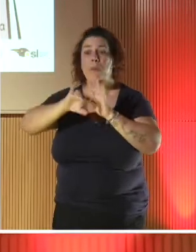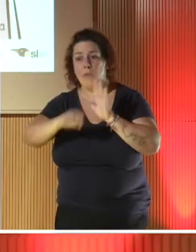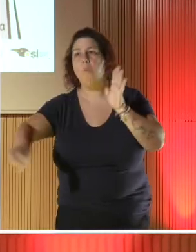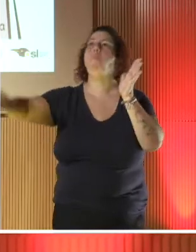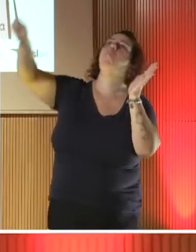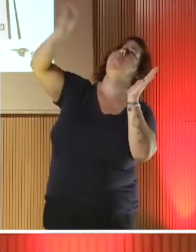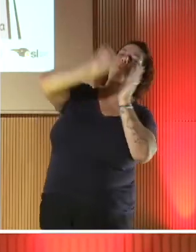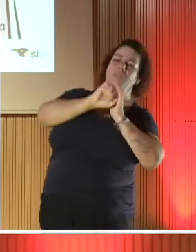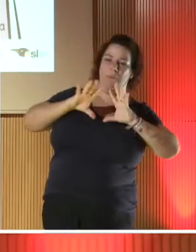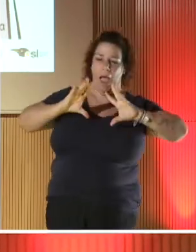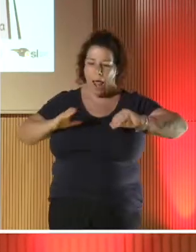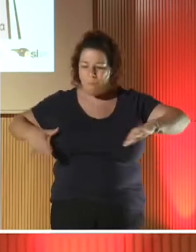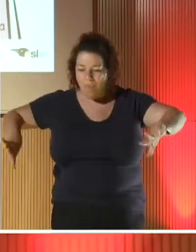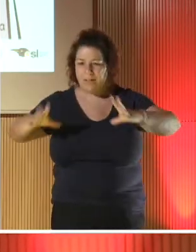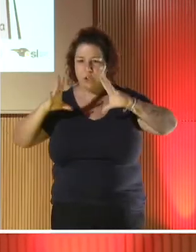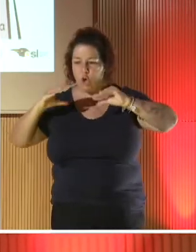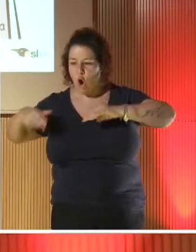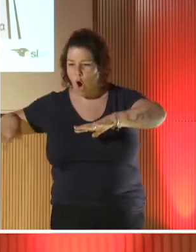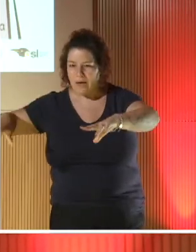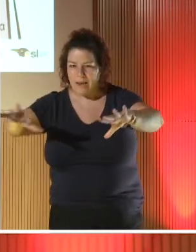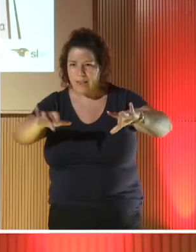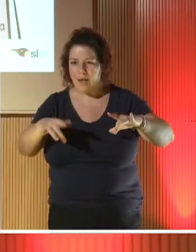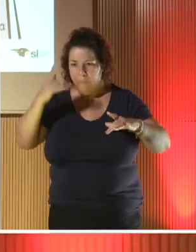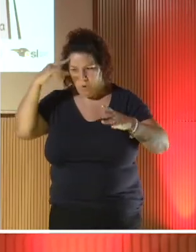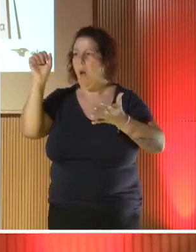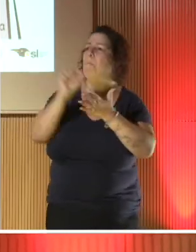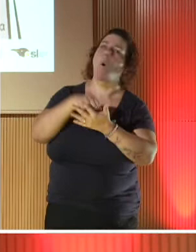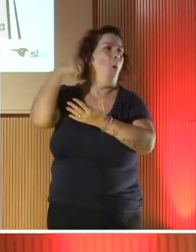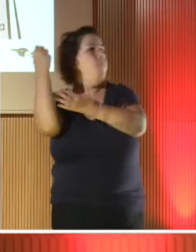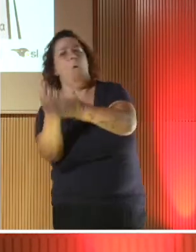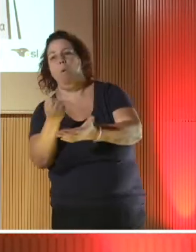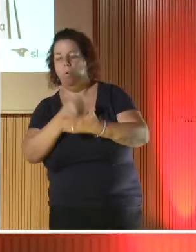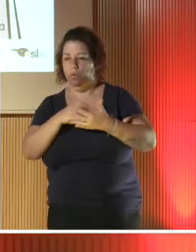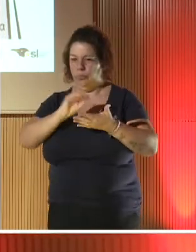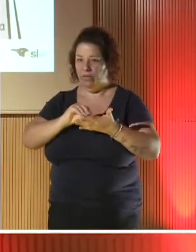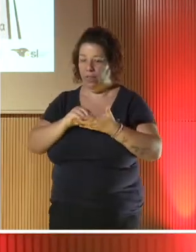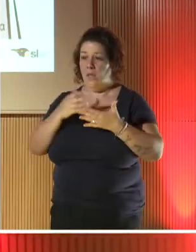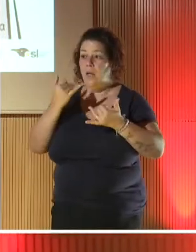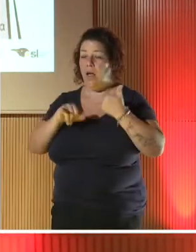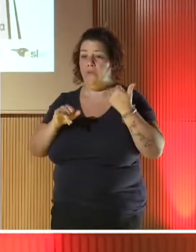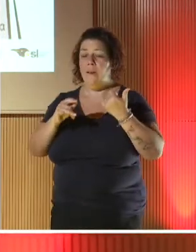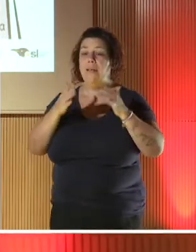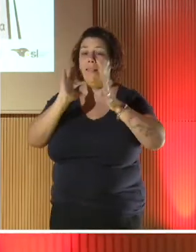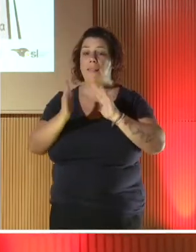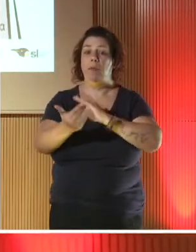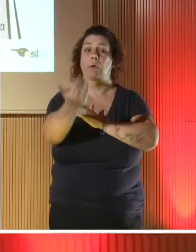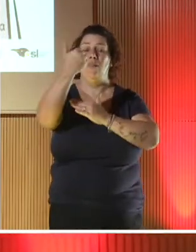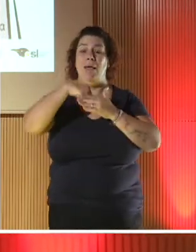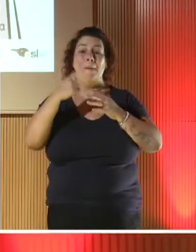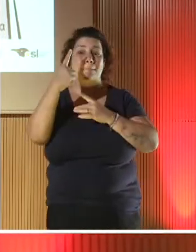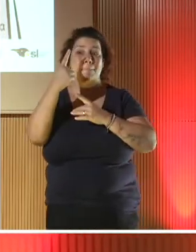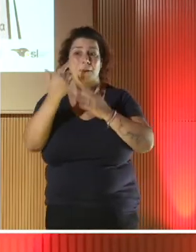poner todo lleno de almohadas y cojines porque lo que no había, le había hecho el síndrome se lo iba a hacer ella un día de esto. Y entonces llegó la terapeuta el primer